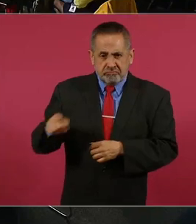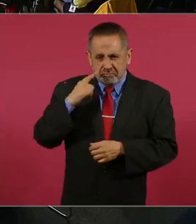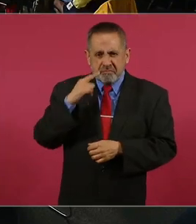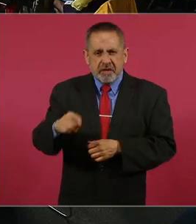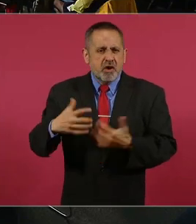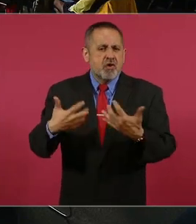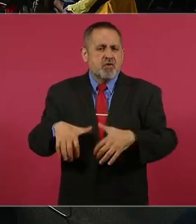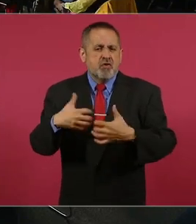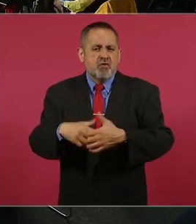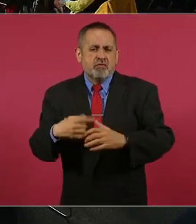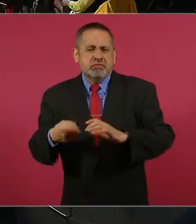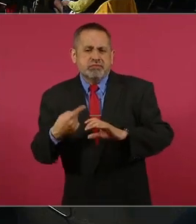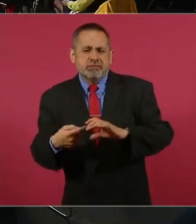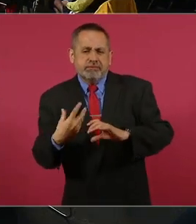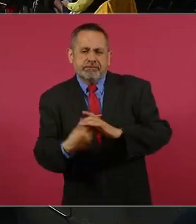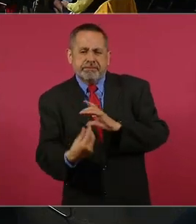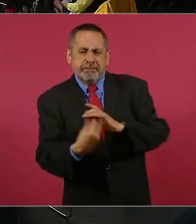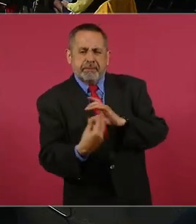bombeo